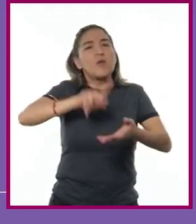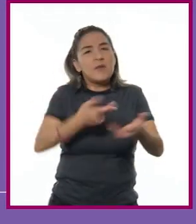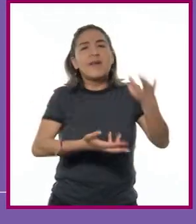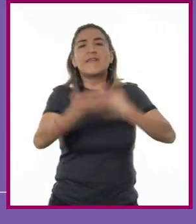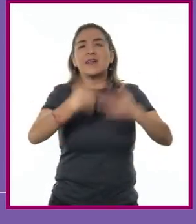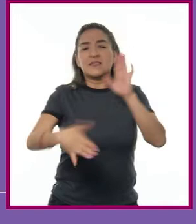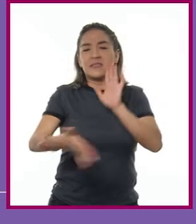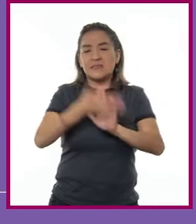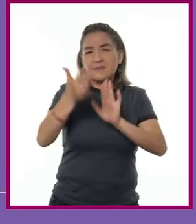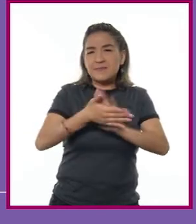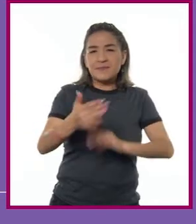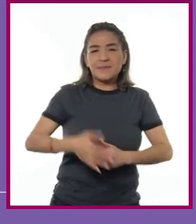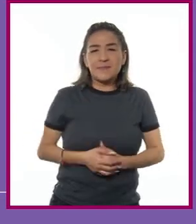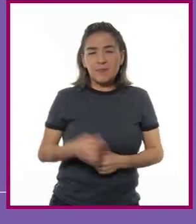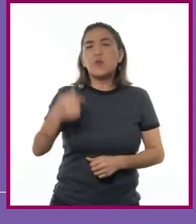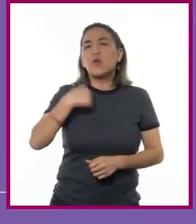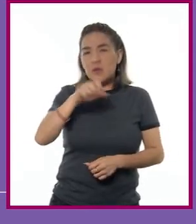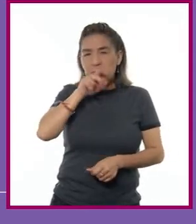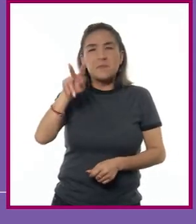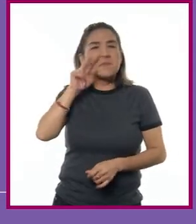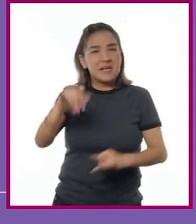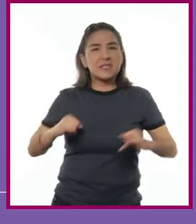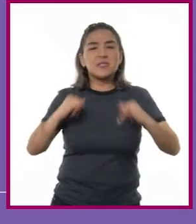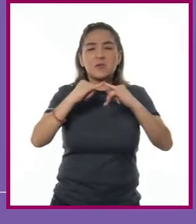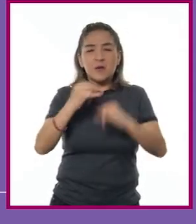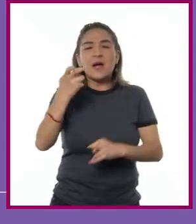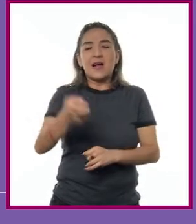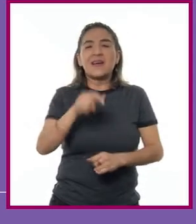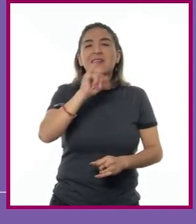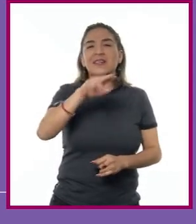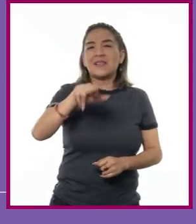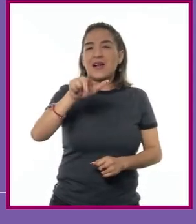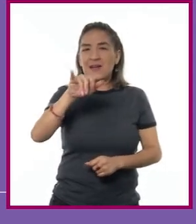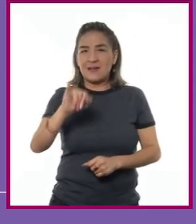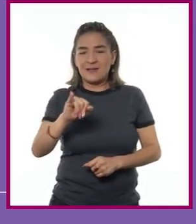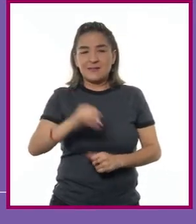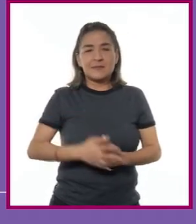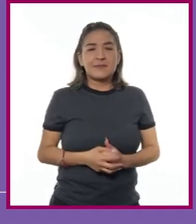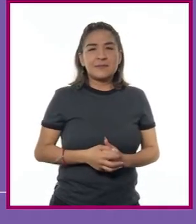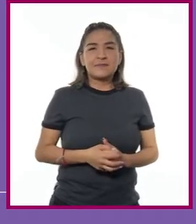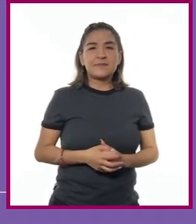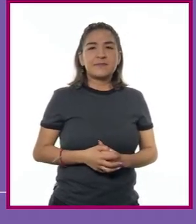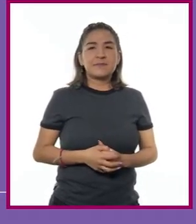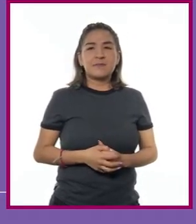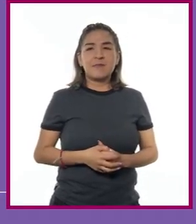otra institución a la que también podemos acudir, el INAI.